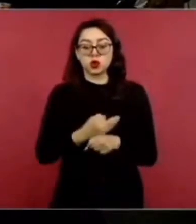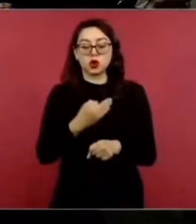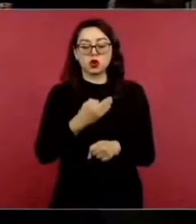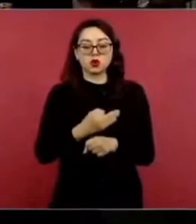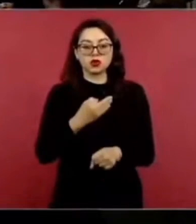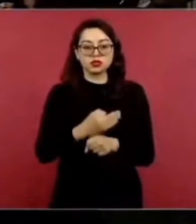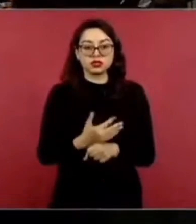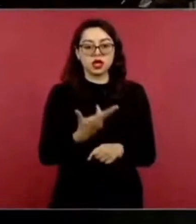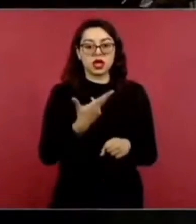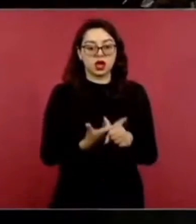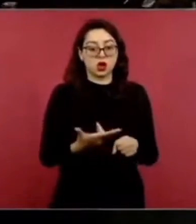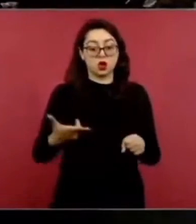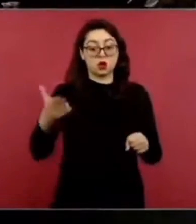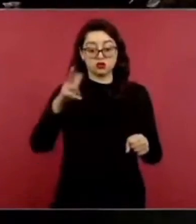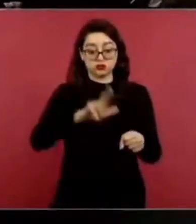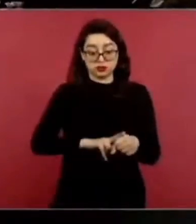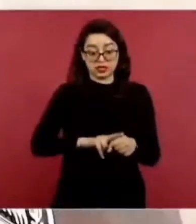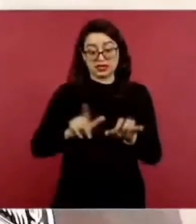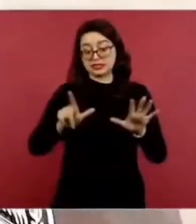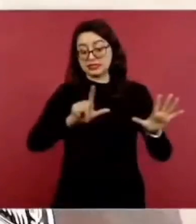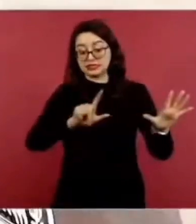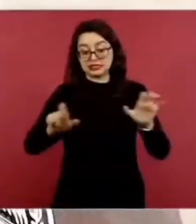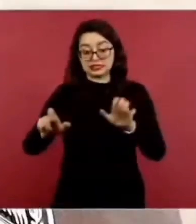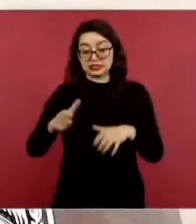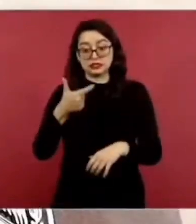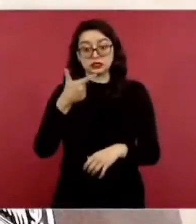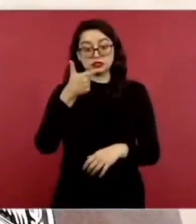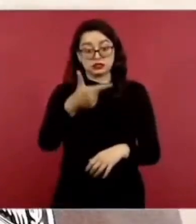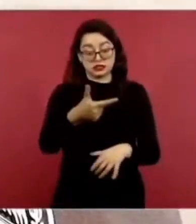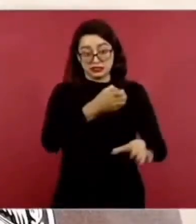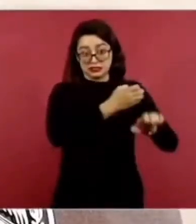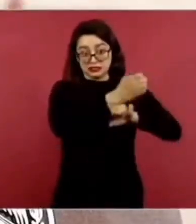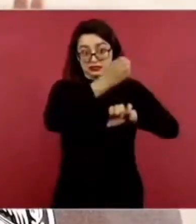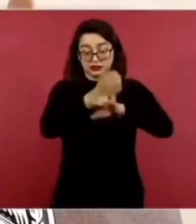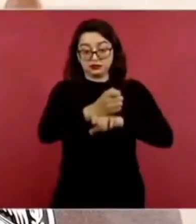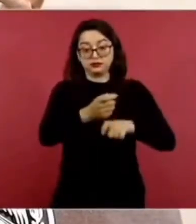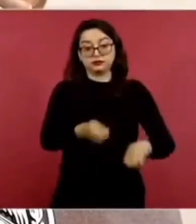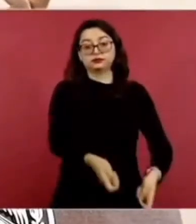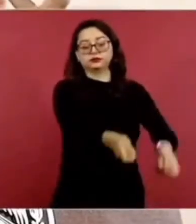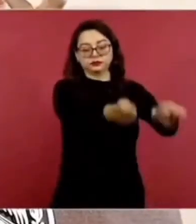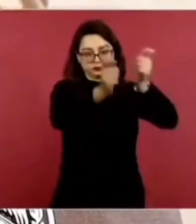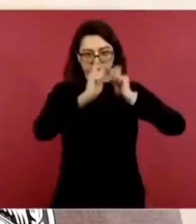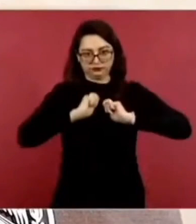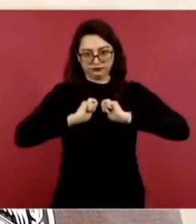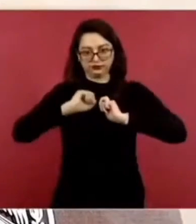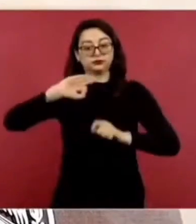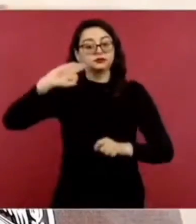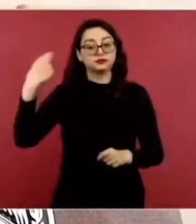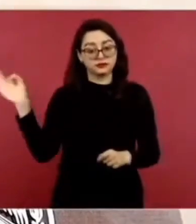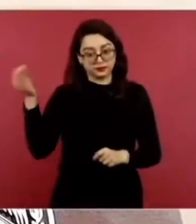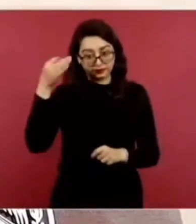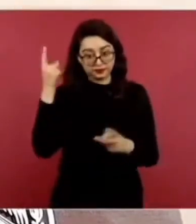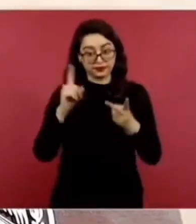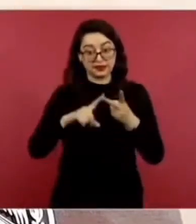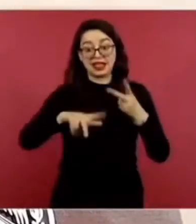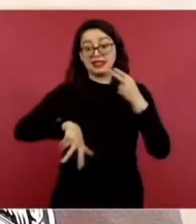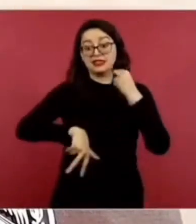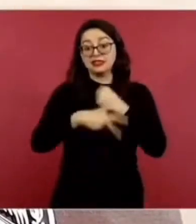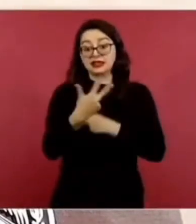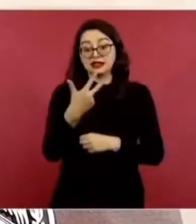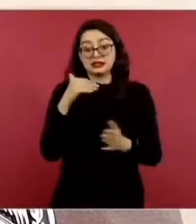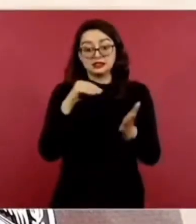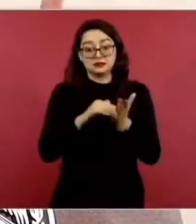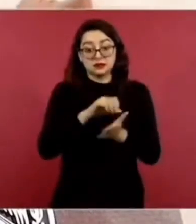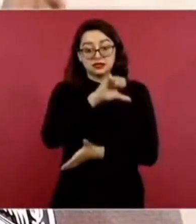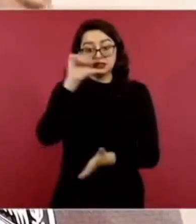transferir hospitales, 707 hospitales y 13,000 centros de salud. Estos hospitales lo mismo pueden ser, como mencionaba